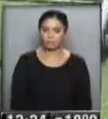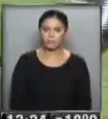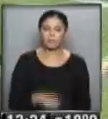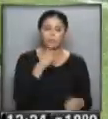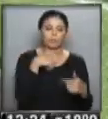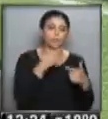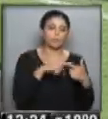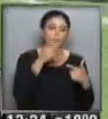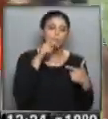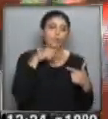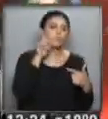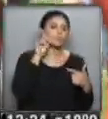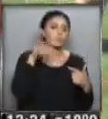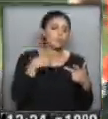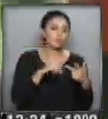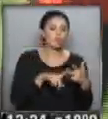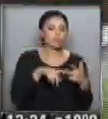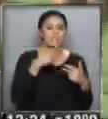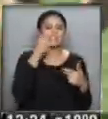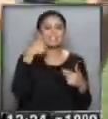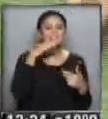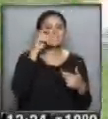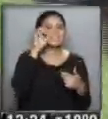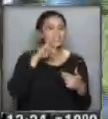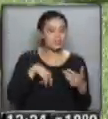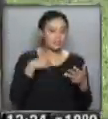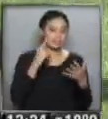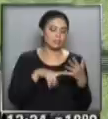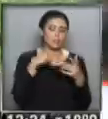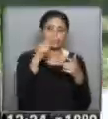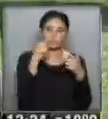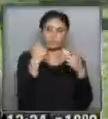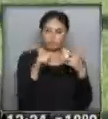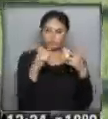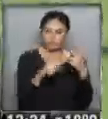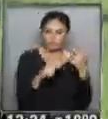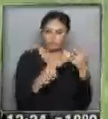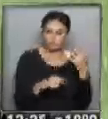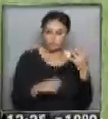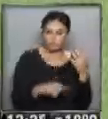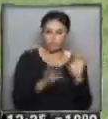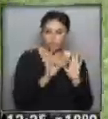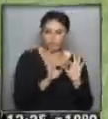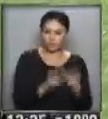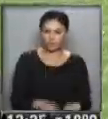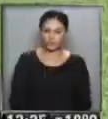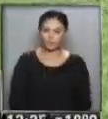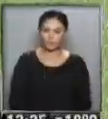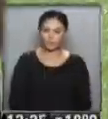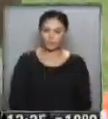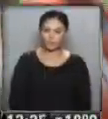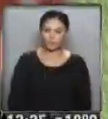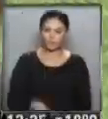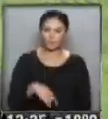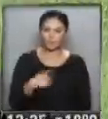Poncio, Ledesma, Sánchez, Lanzini, Iturbe y Funes Mori. ¿Le conviene,